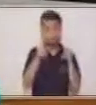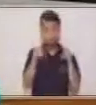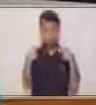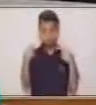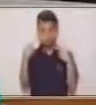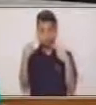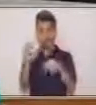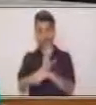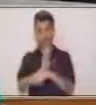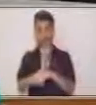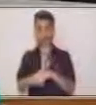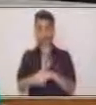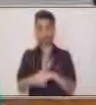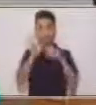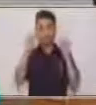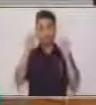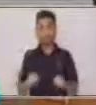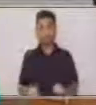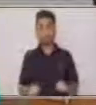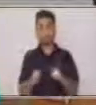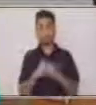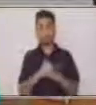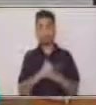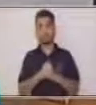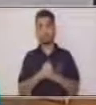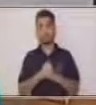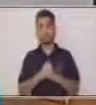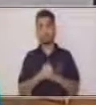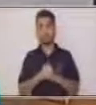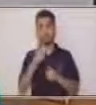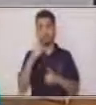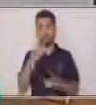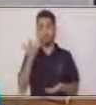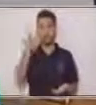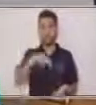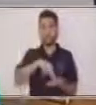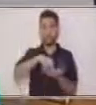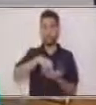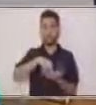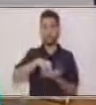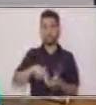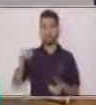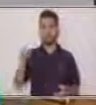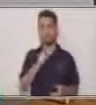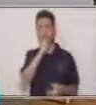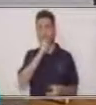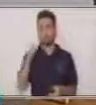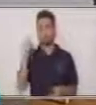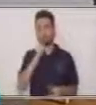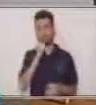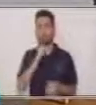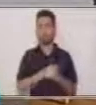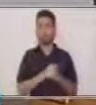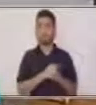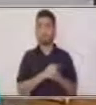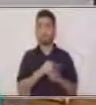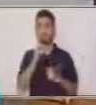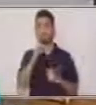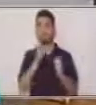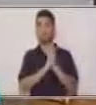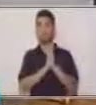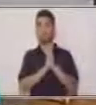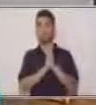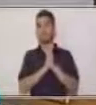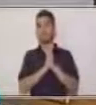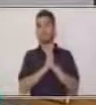de televisión, puedas ponerte en pie y vamos a cantar una cancioncita. Pero antes de eso, te voy a pedir que por